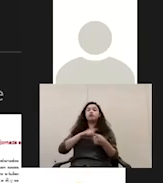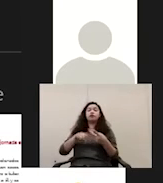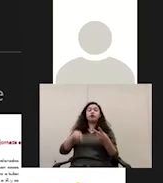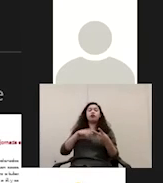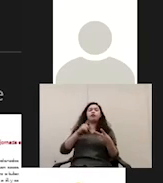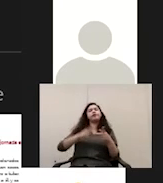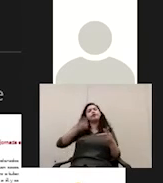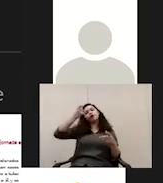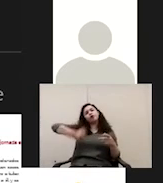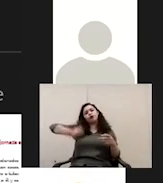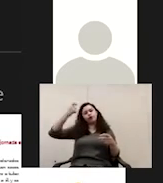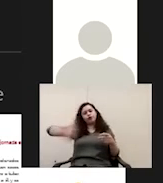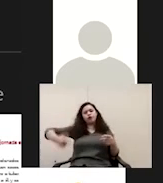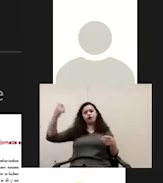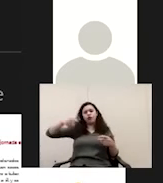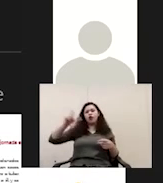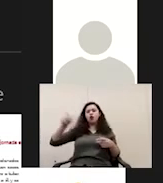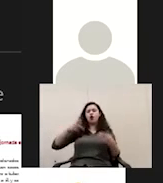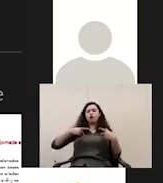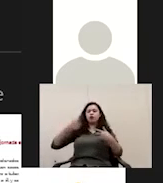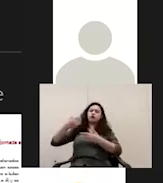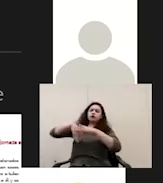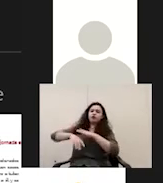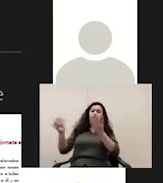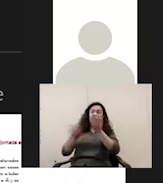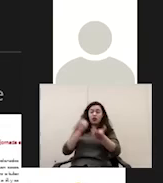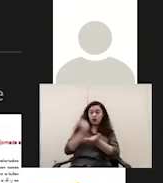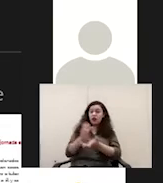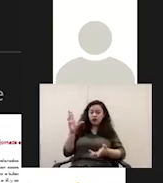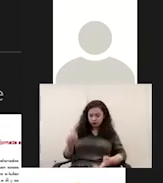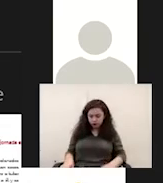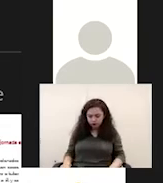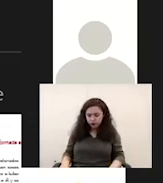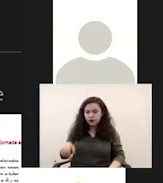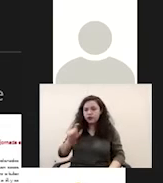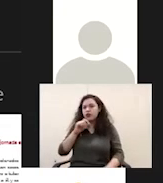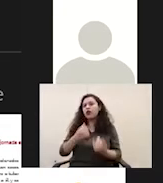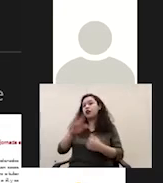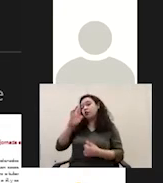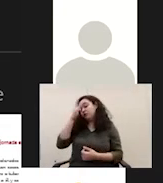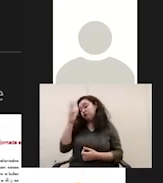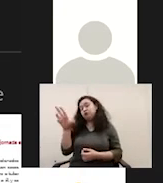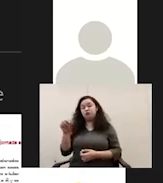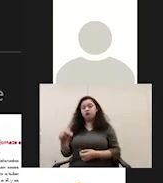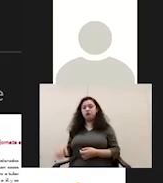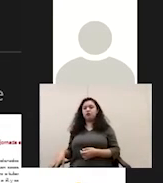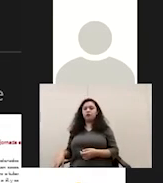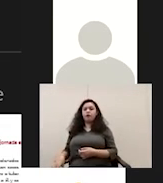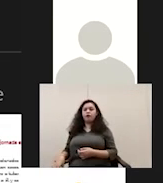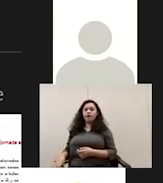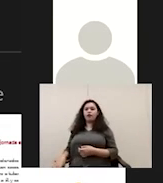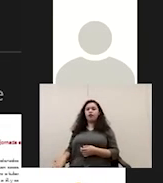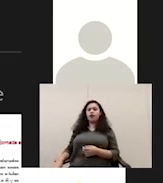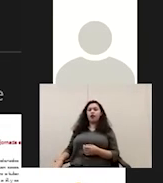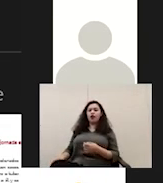que se hace cuando uno entra es obligatoria y también creo que no es recomendable. O sea, incluso porque a veces nos